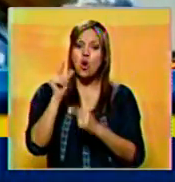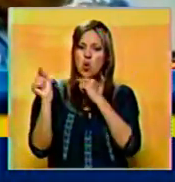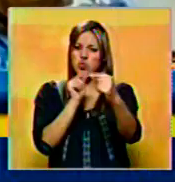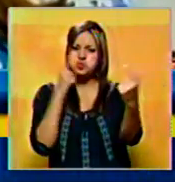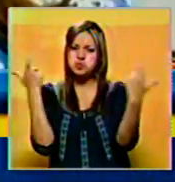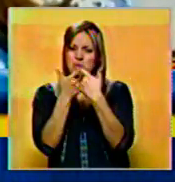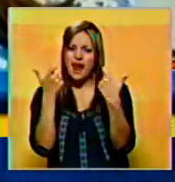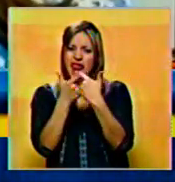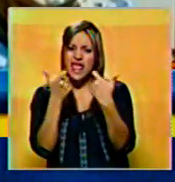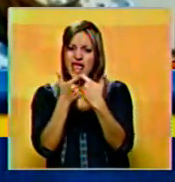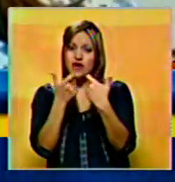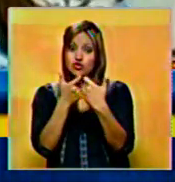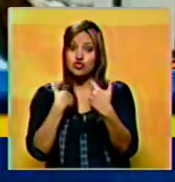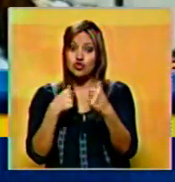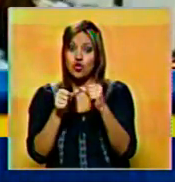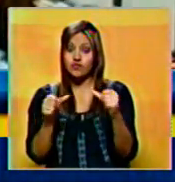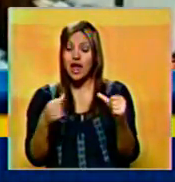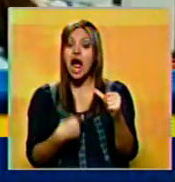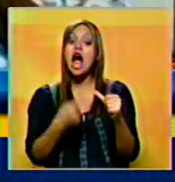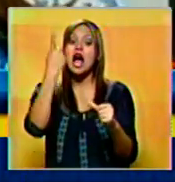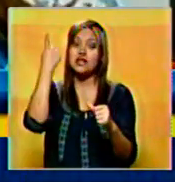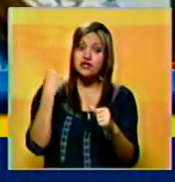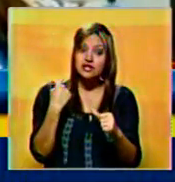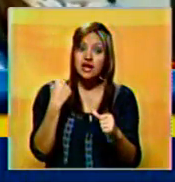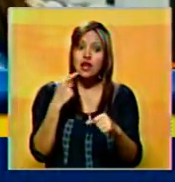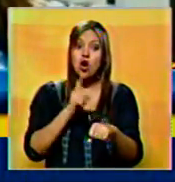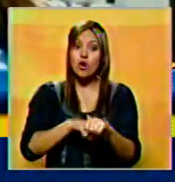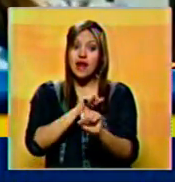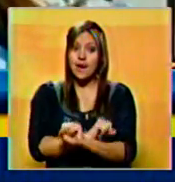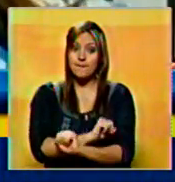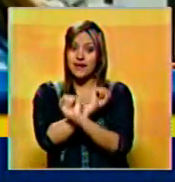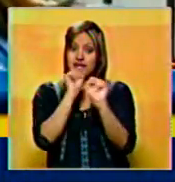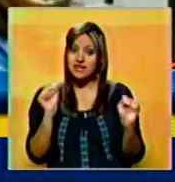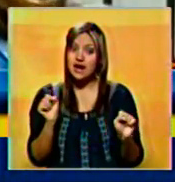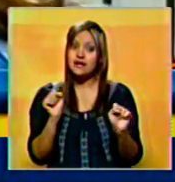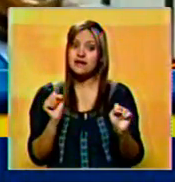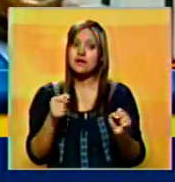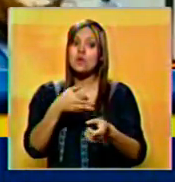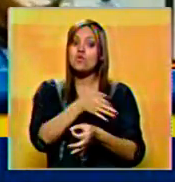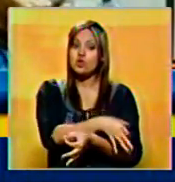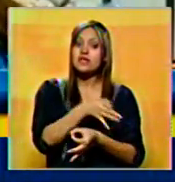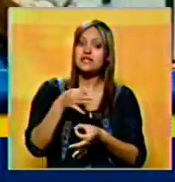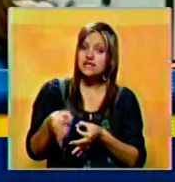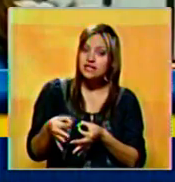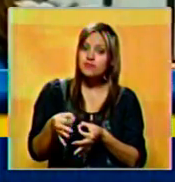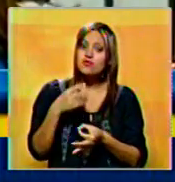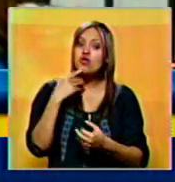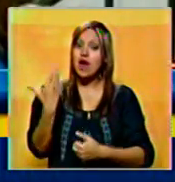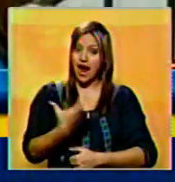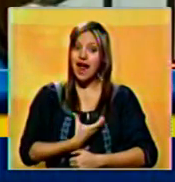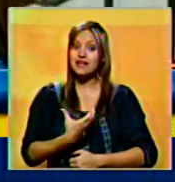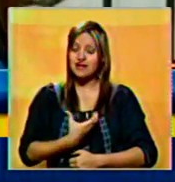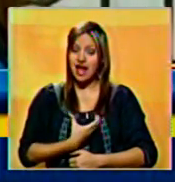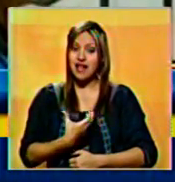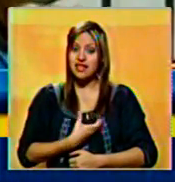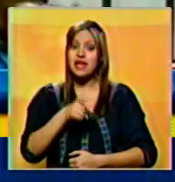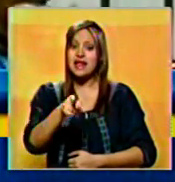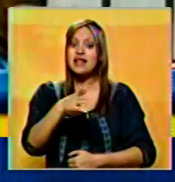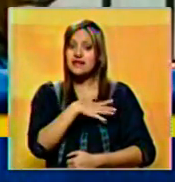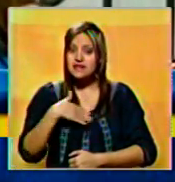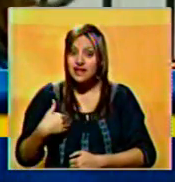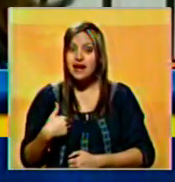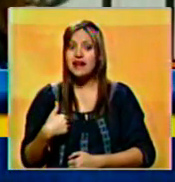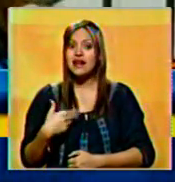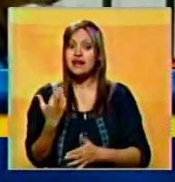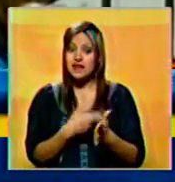que mantuve el día de ayer en las horas de la mañana en el municipio con el alcalde y aspirante